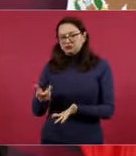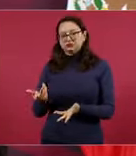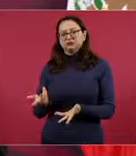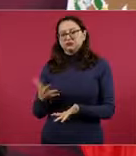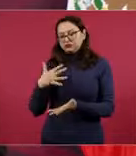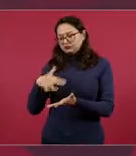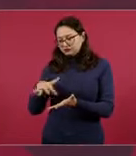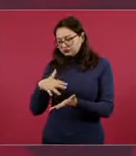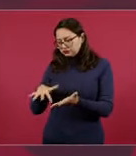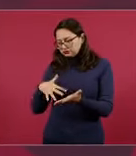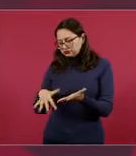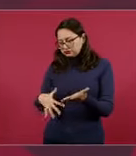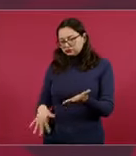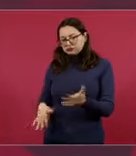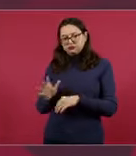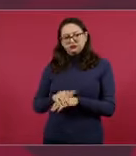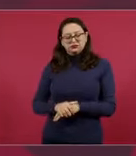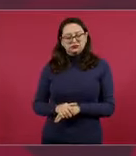leer,